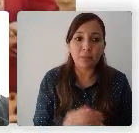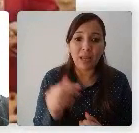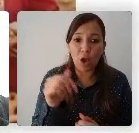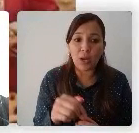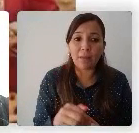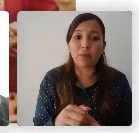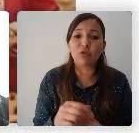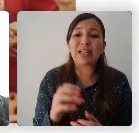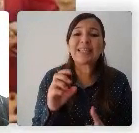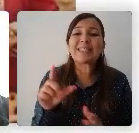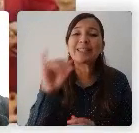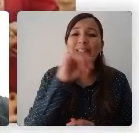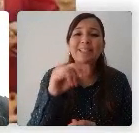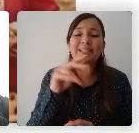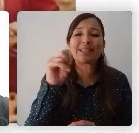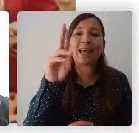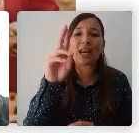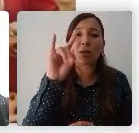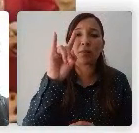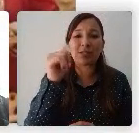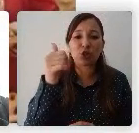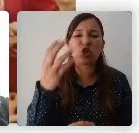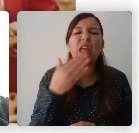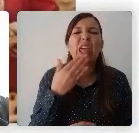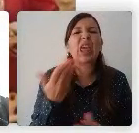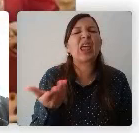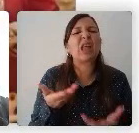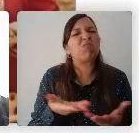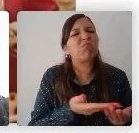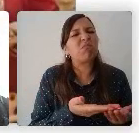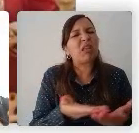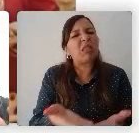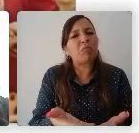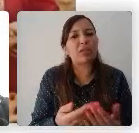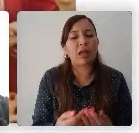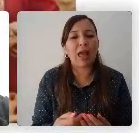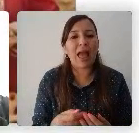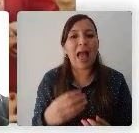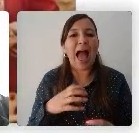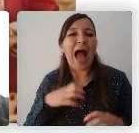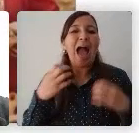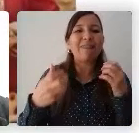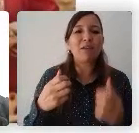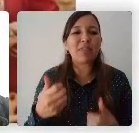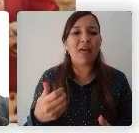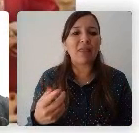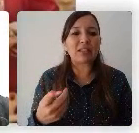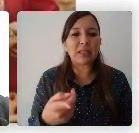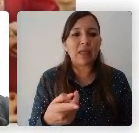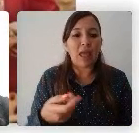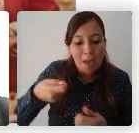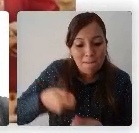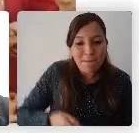Las comunidades que están dentro del Parque de la Papa te ofrecen una variedad, ¿no? De actividades, no solamente el tema de la papa, sino también el tema de las